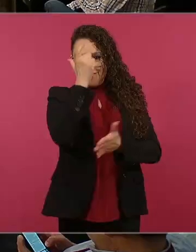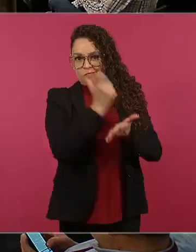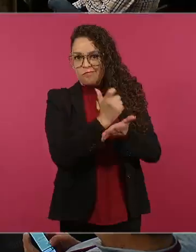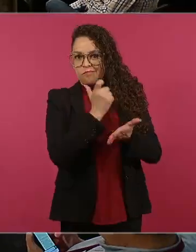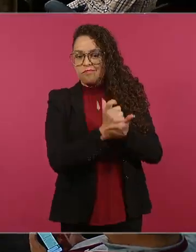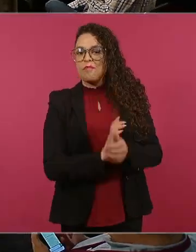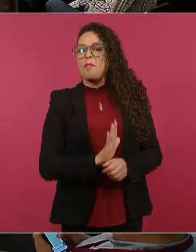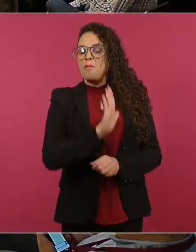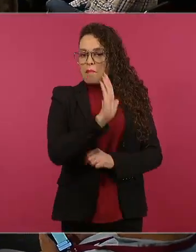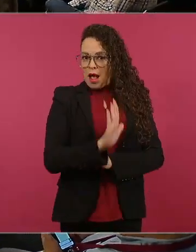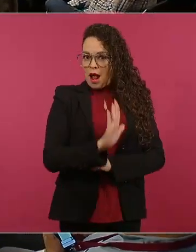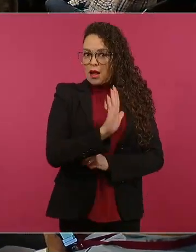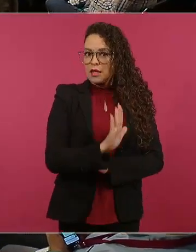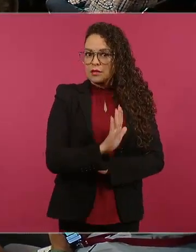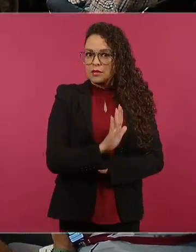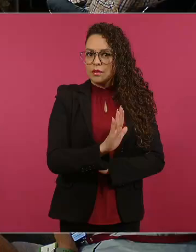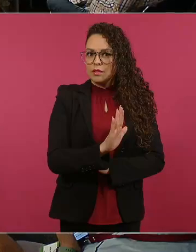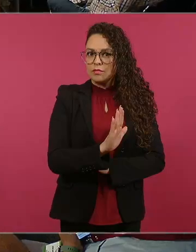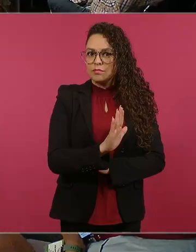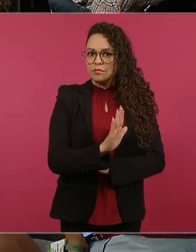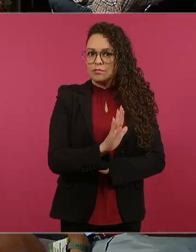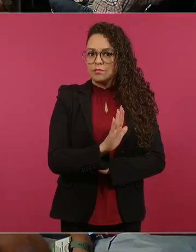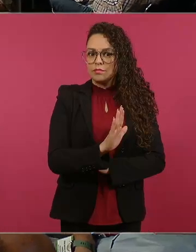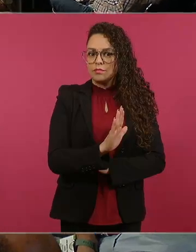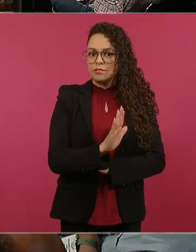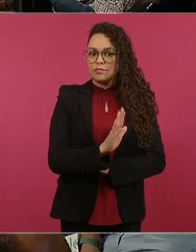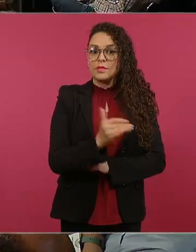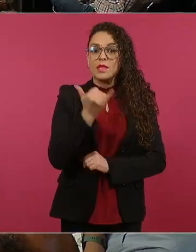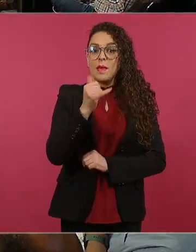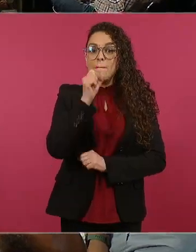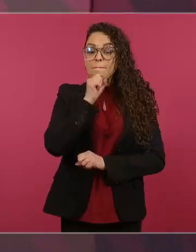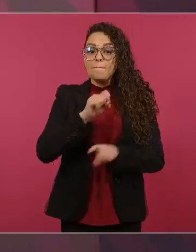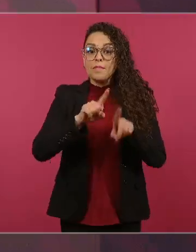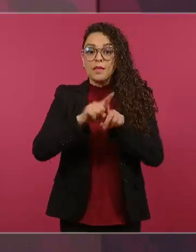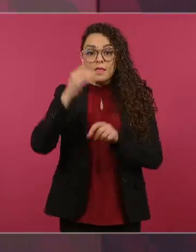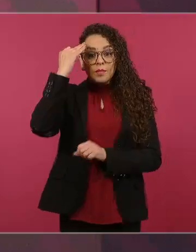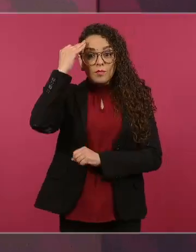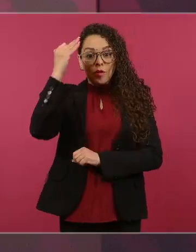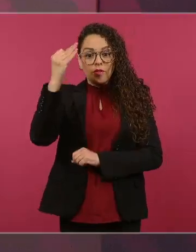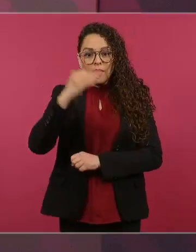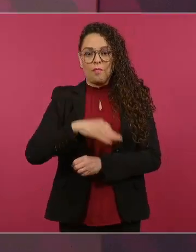se da en el momento en que hay elecciones.